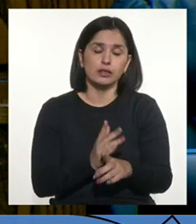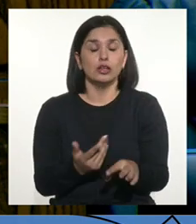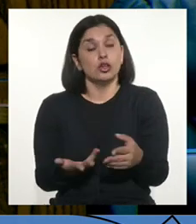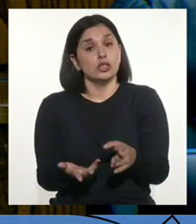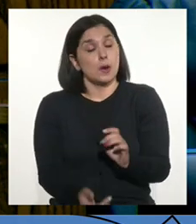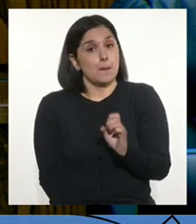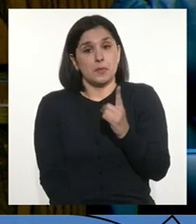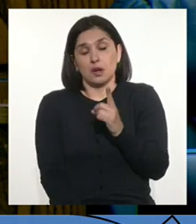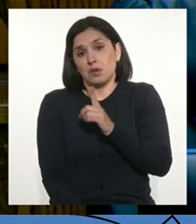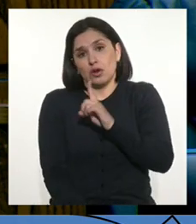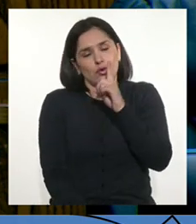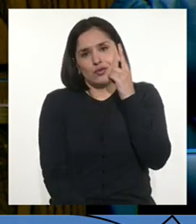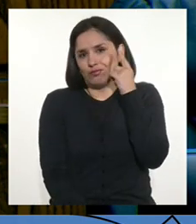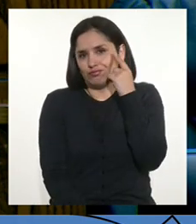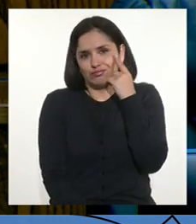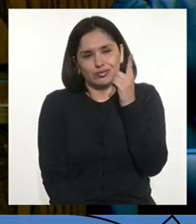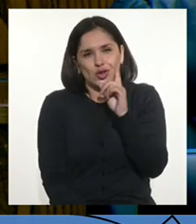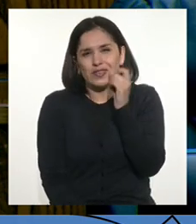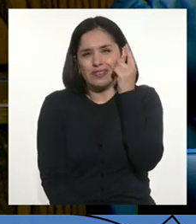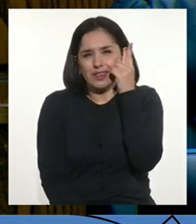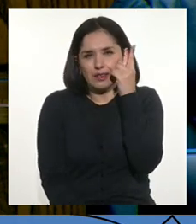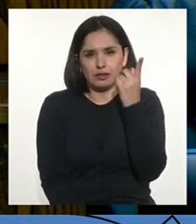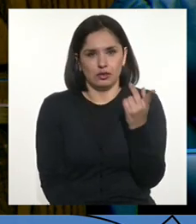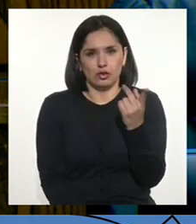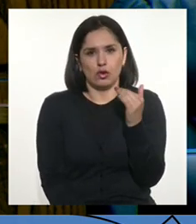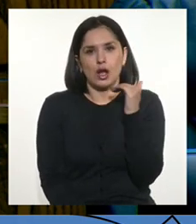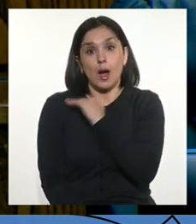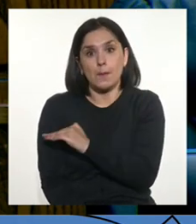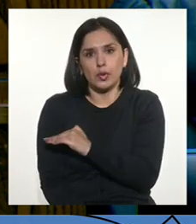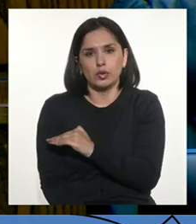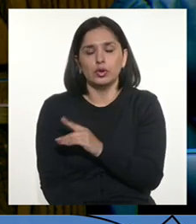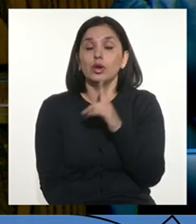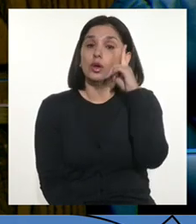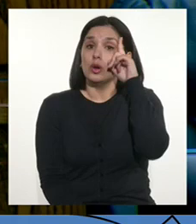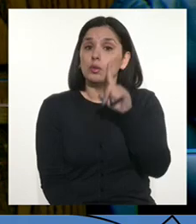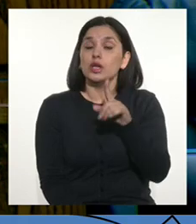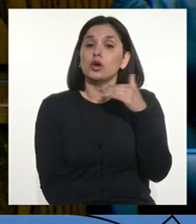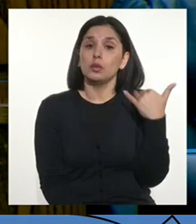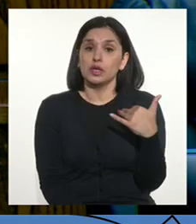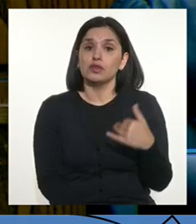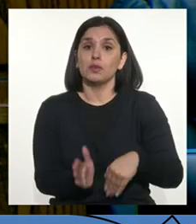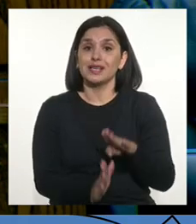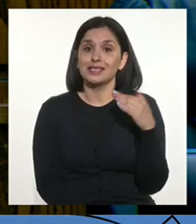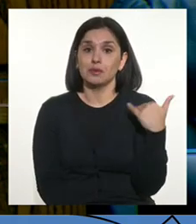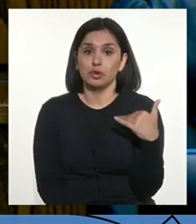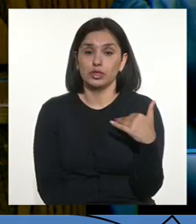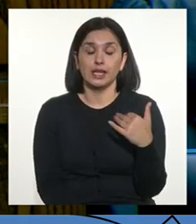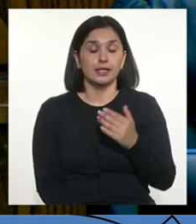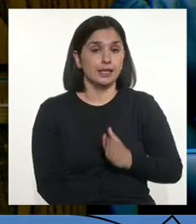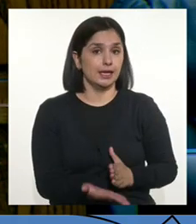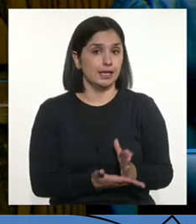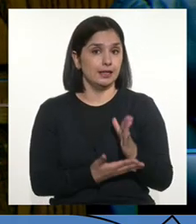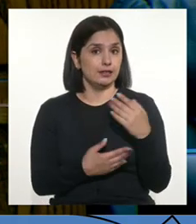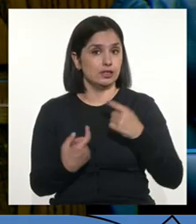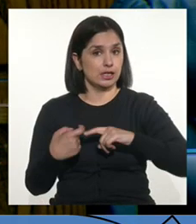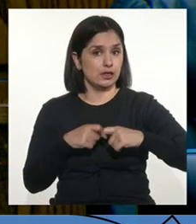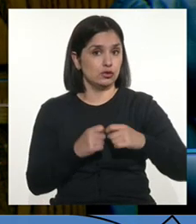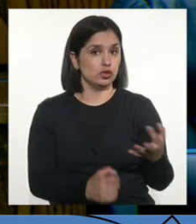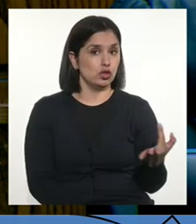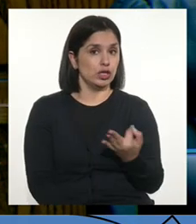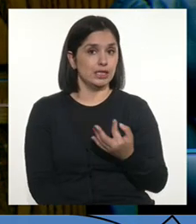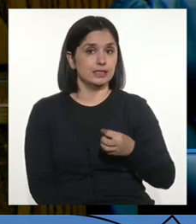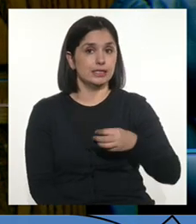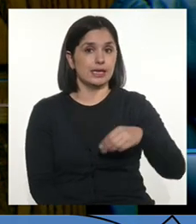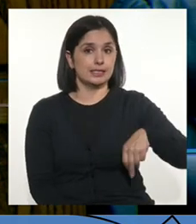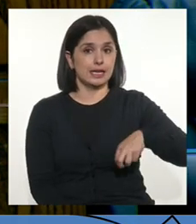veo en primer lugar lo hago la razón para este apuro creo que es mucho más importante sin embargo lo que decía al comienzo de esta discusión el senador montes